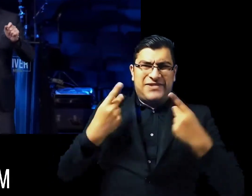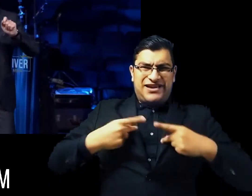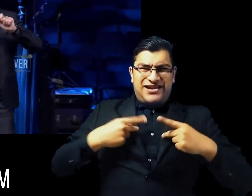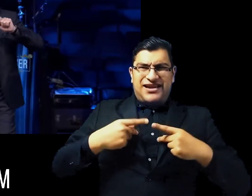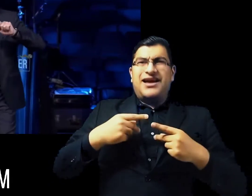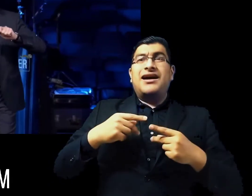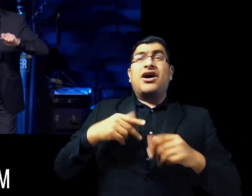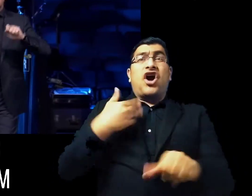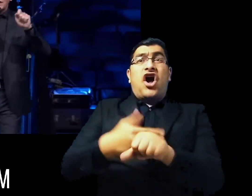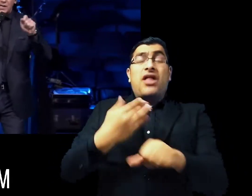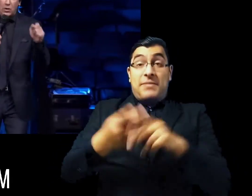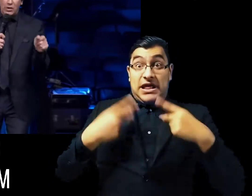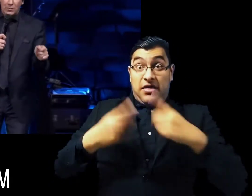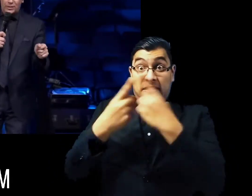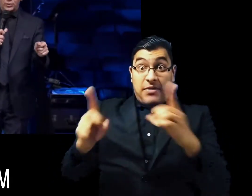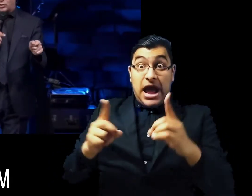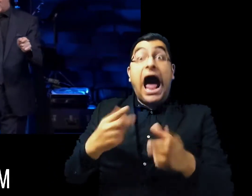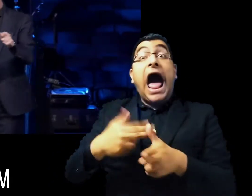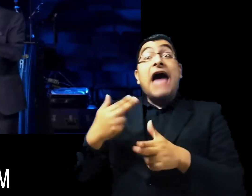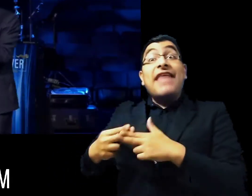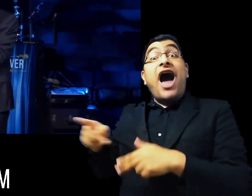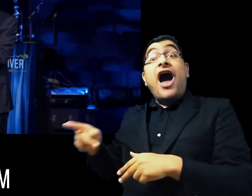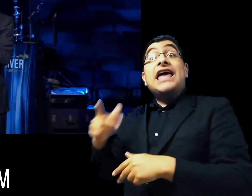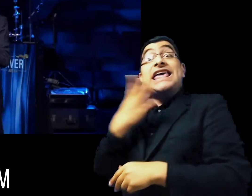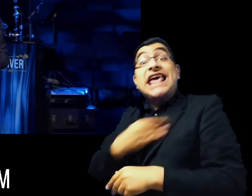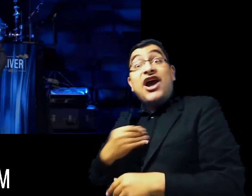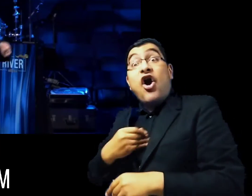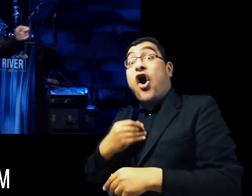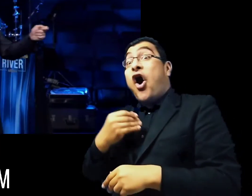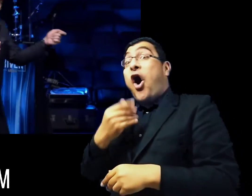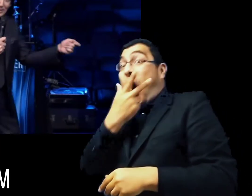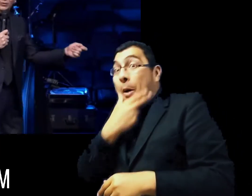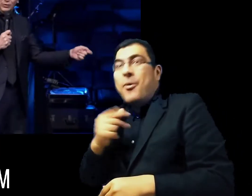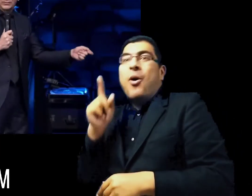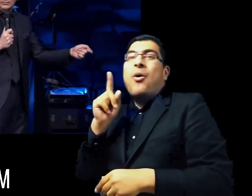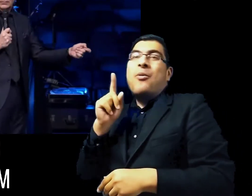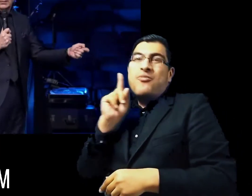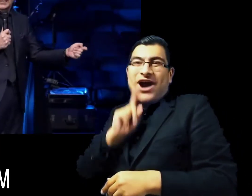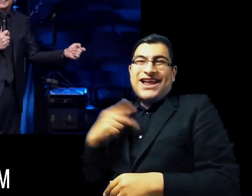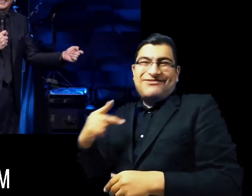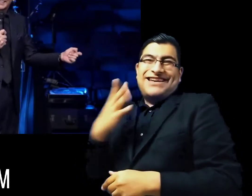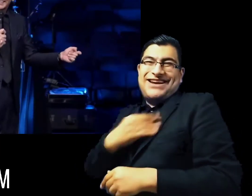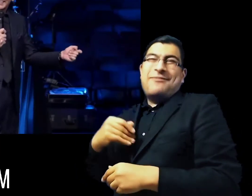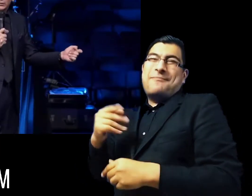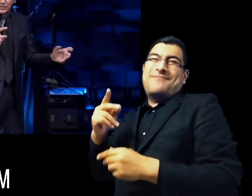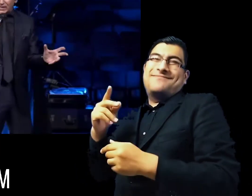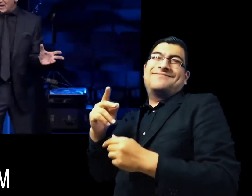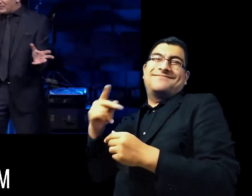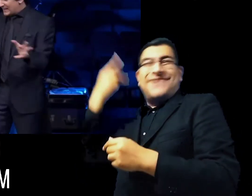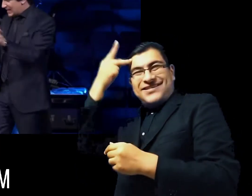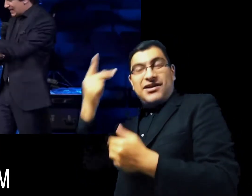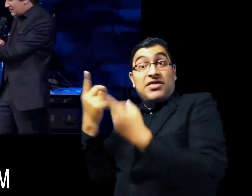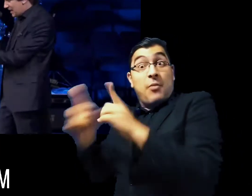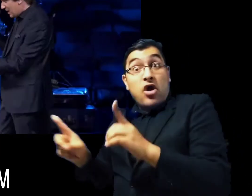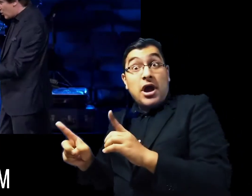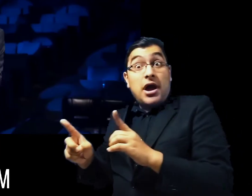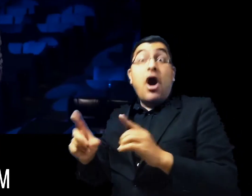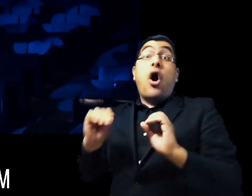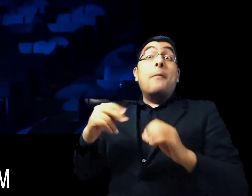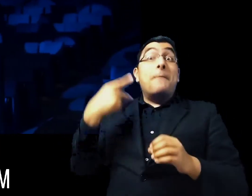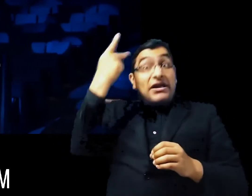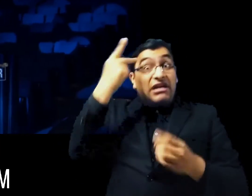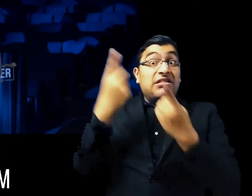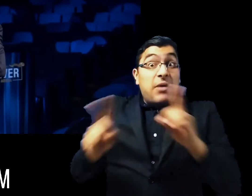divorcio hasta que se divorcia el hijo del pastor, la hija del pastor o el propio pastor. Entonces ahí empiezan a cambiar la